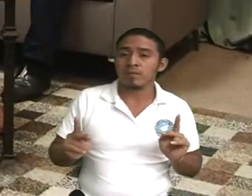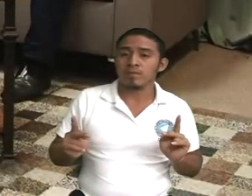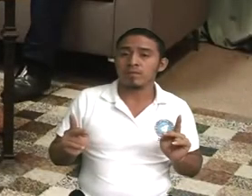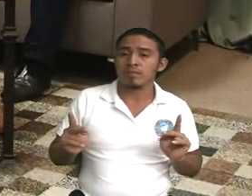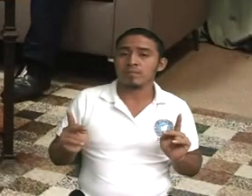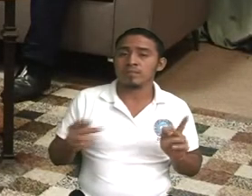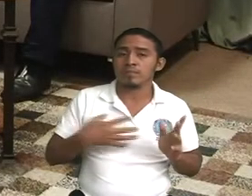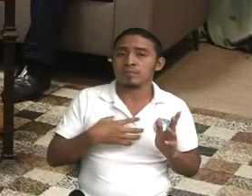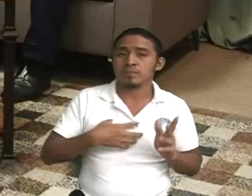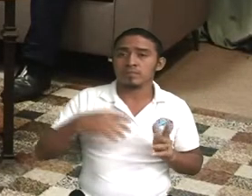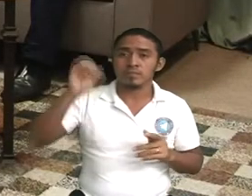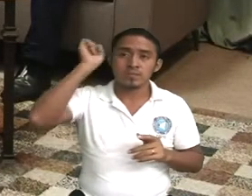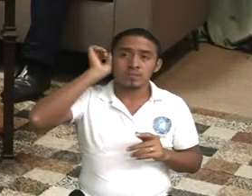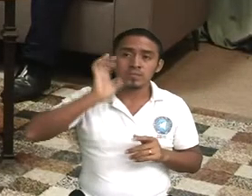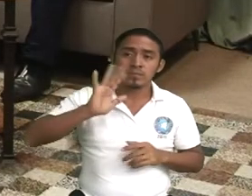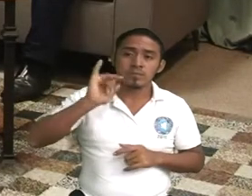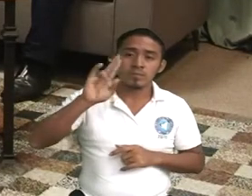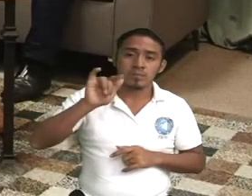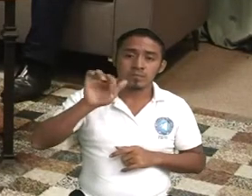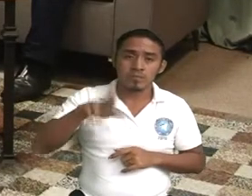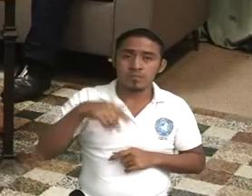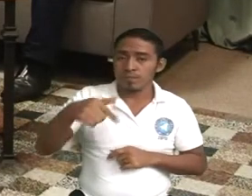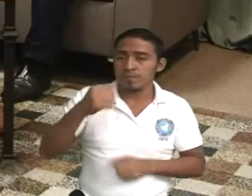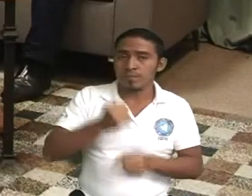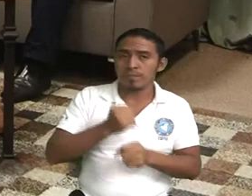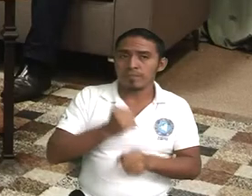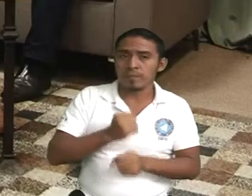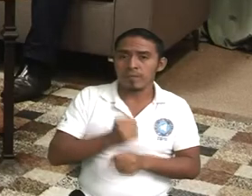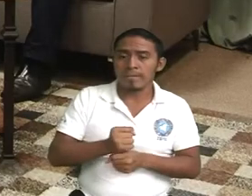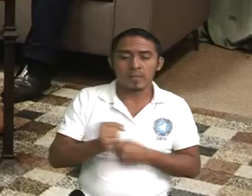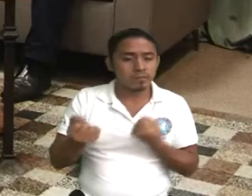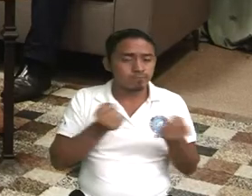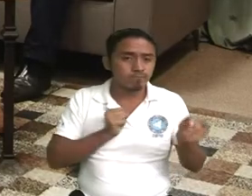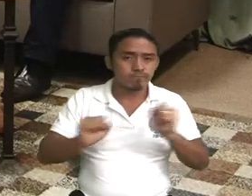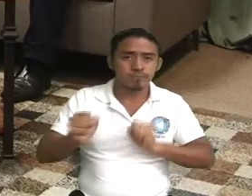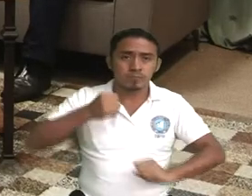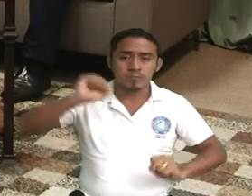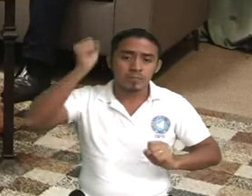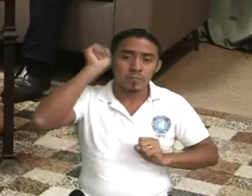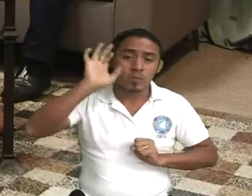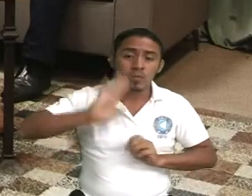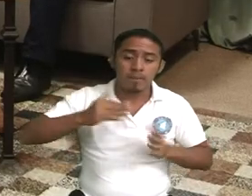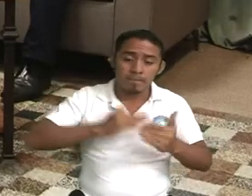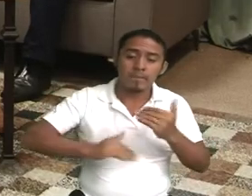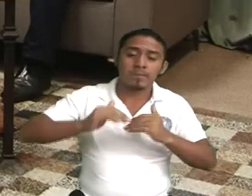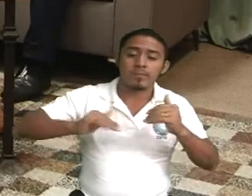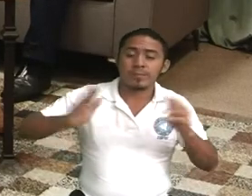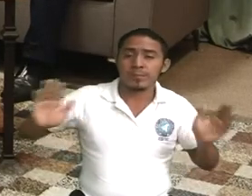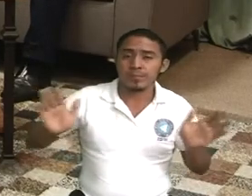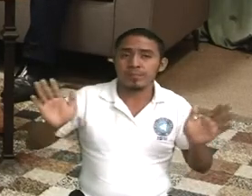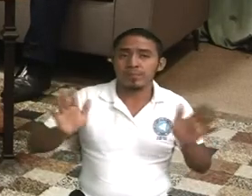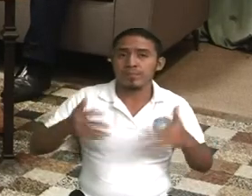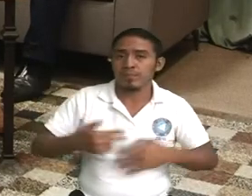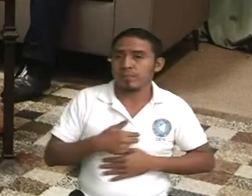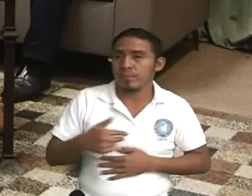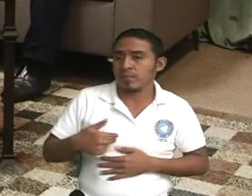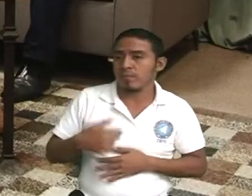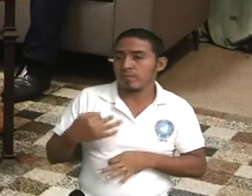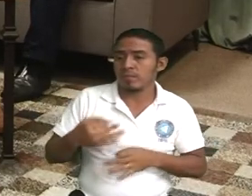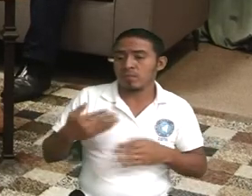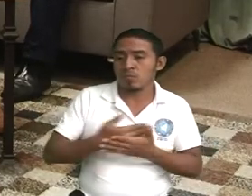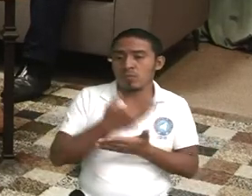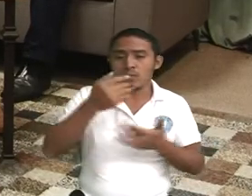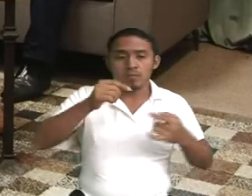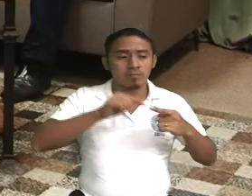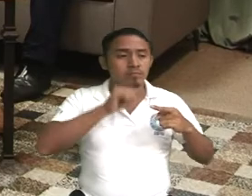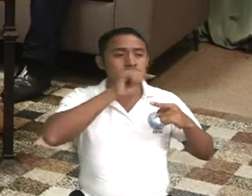de parte del INTUR también, un trabajo en el proceso de dinamización del turismo y también de fomentar, ¿no?, nuevos destinos, y a